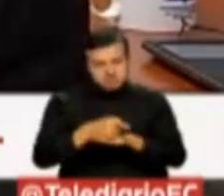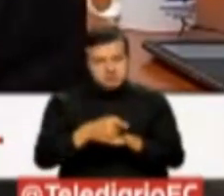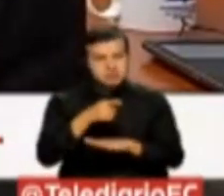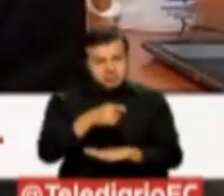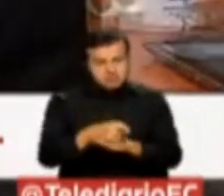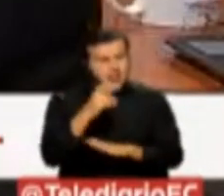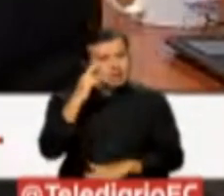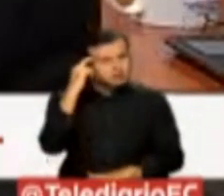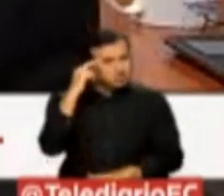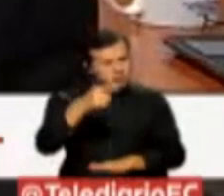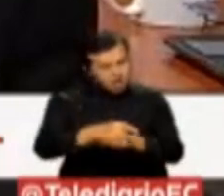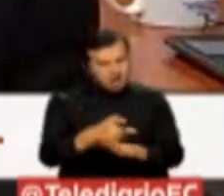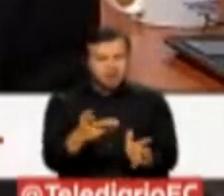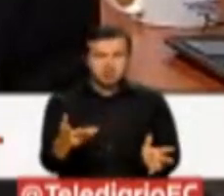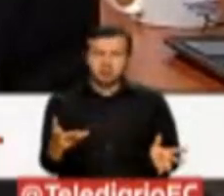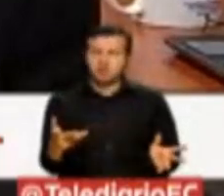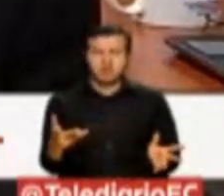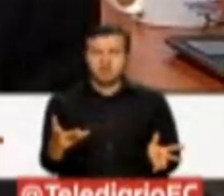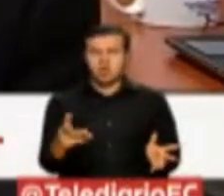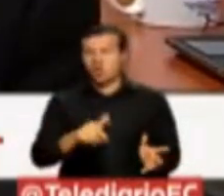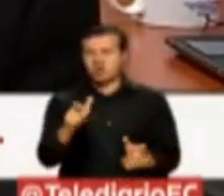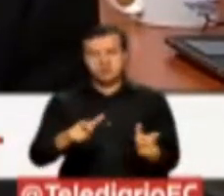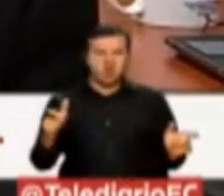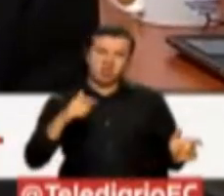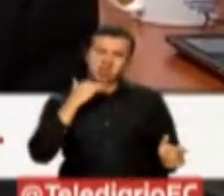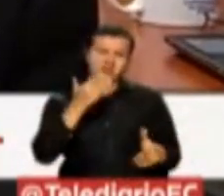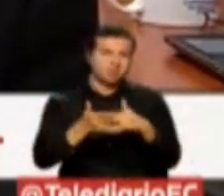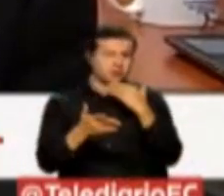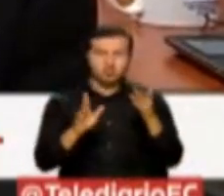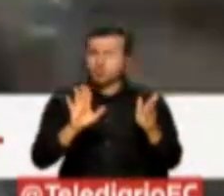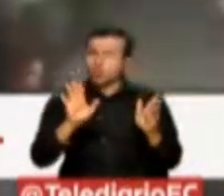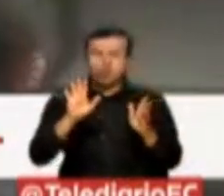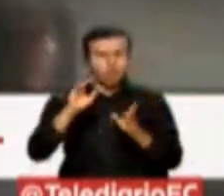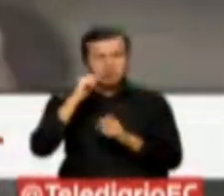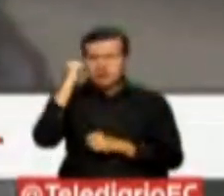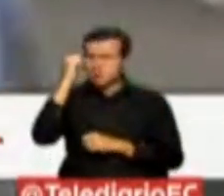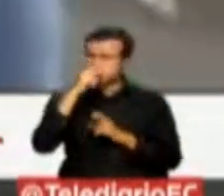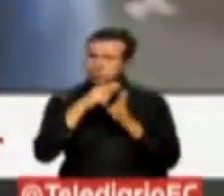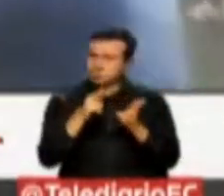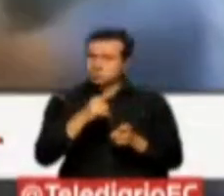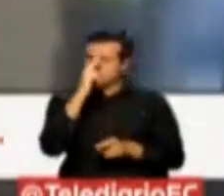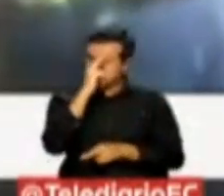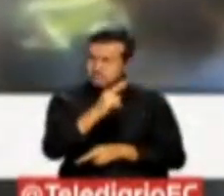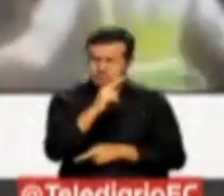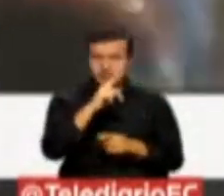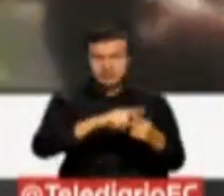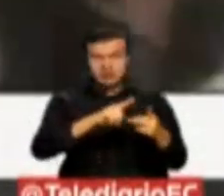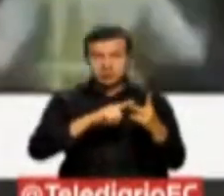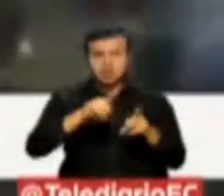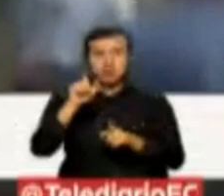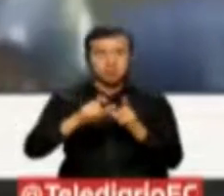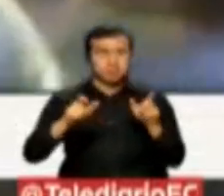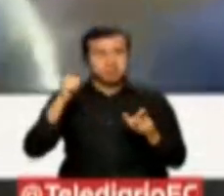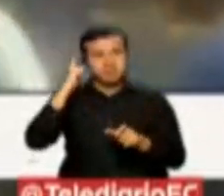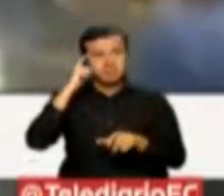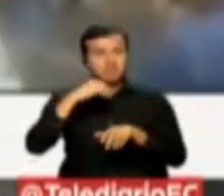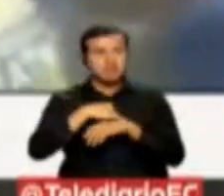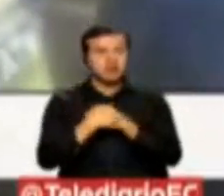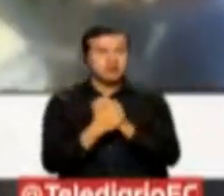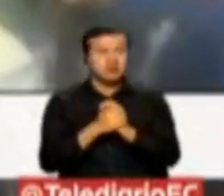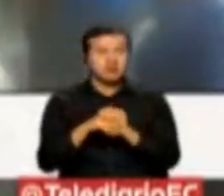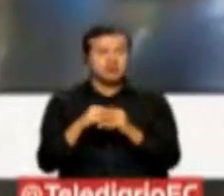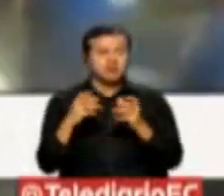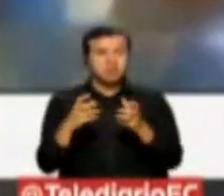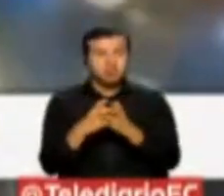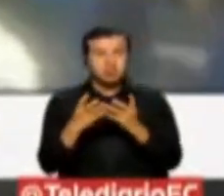mis razones, tomando como víctimas a otras personas y respetarle sus derechos humanos. Por otro lado, también hay quienes aprovechan la circulación de